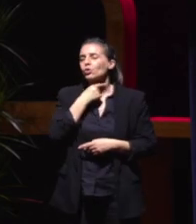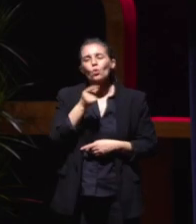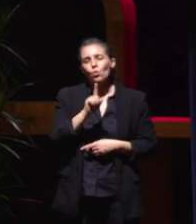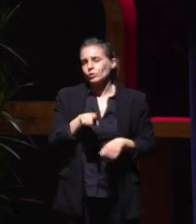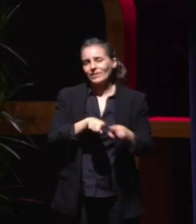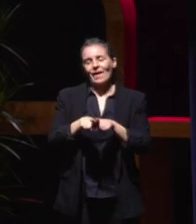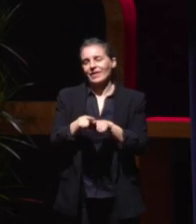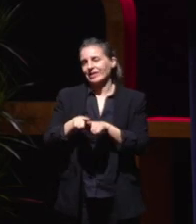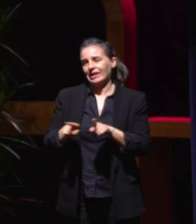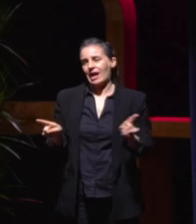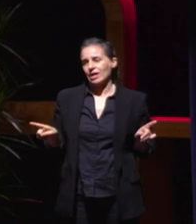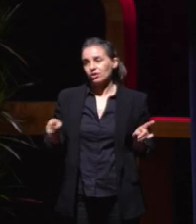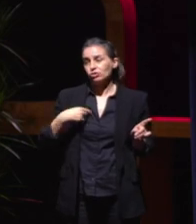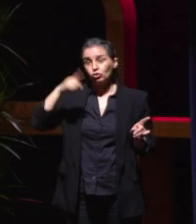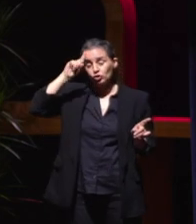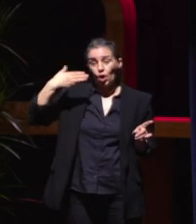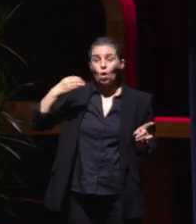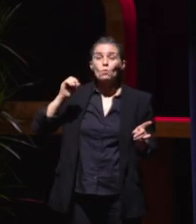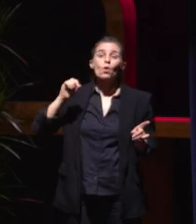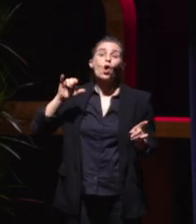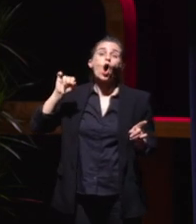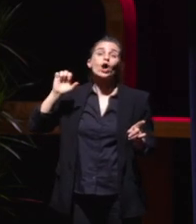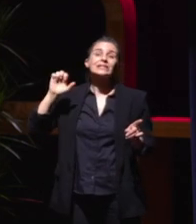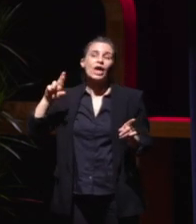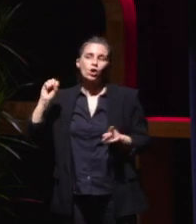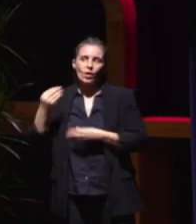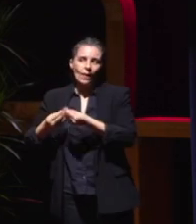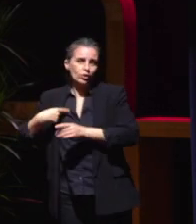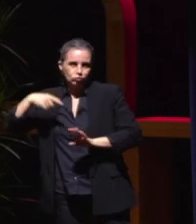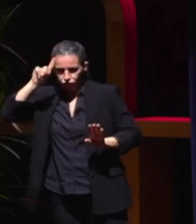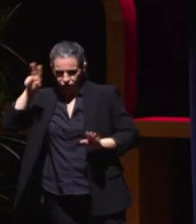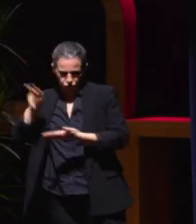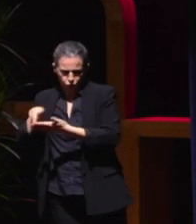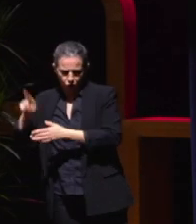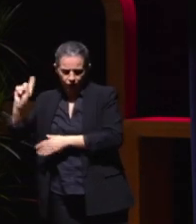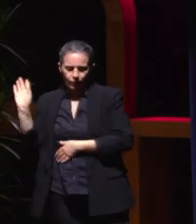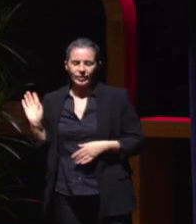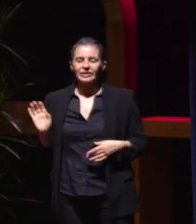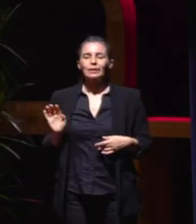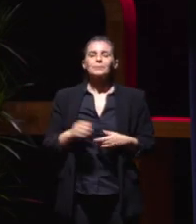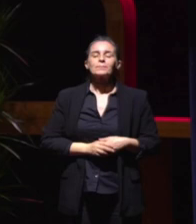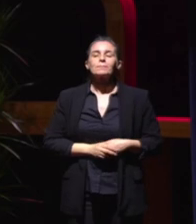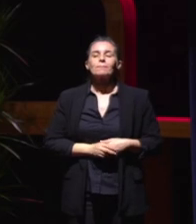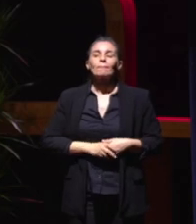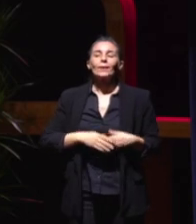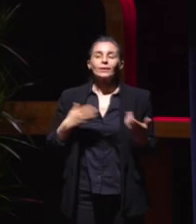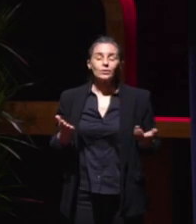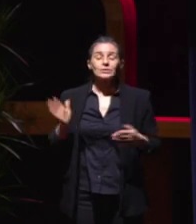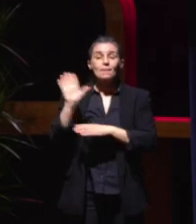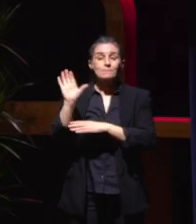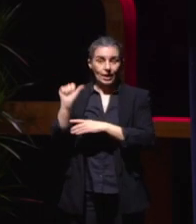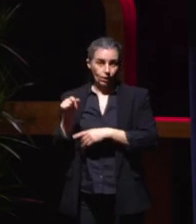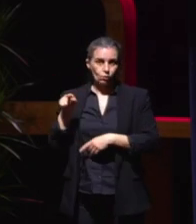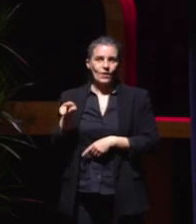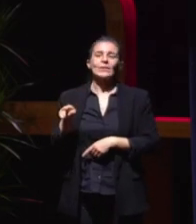tallerista no sé ni lo que habrá dicho boyero porque yo no le leo Solamente le leo cuando hay espectáculo entonces Esta película